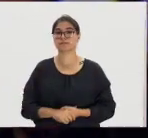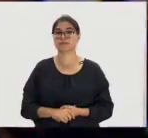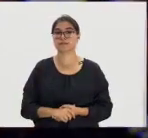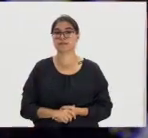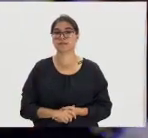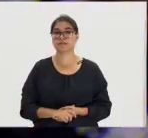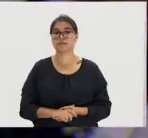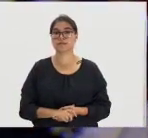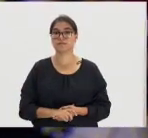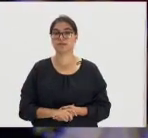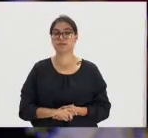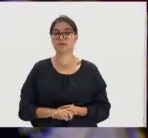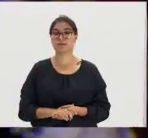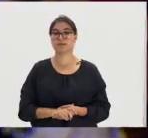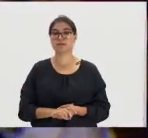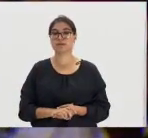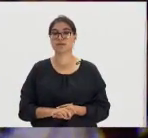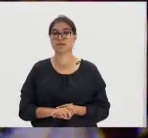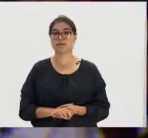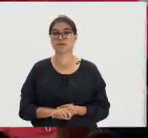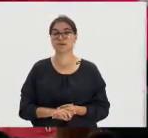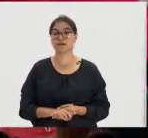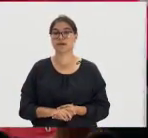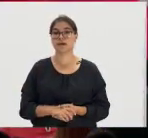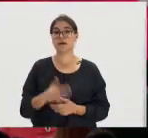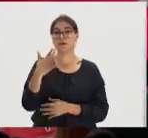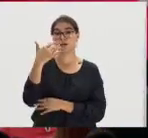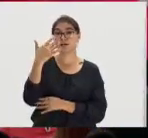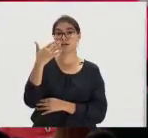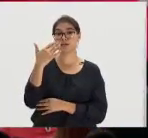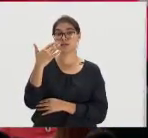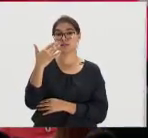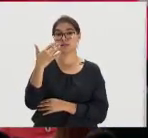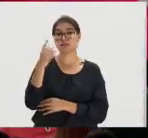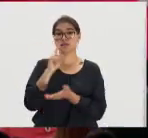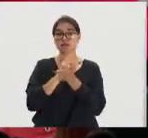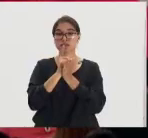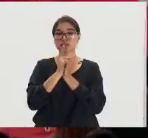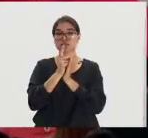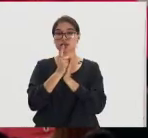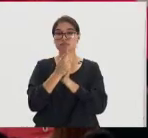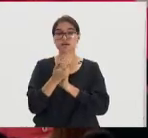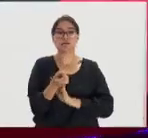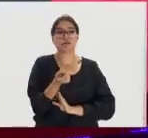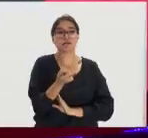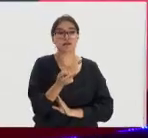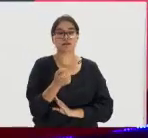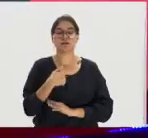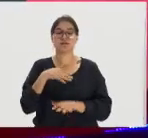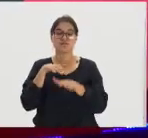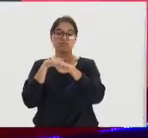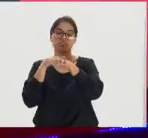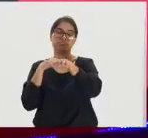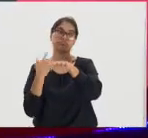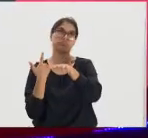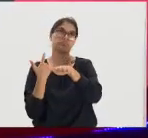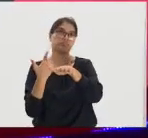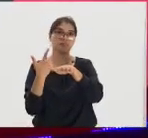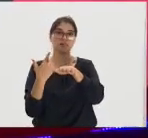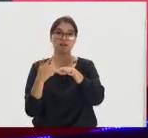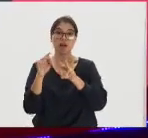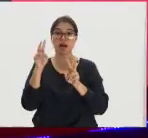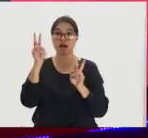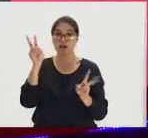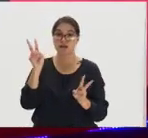de Gamaliel para el central, 2 cuadras, 15 minutos. Estamos trabados como ciudad. Y eso enardece a